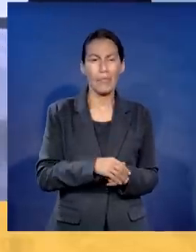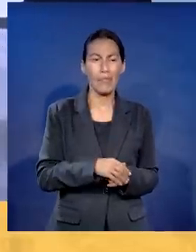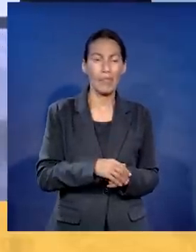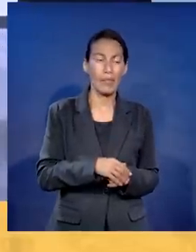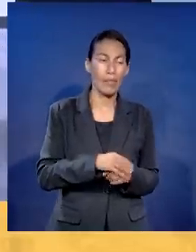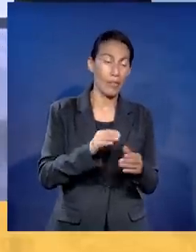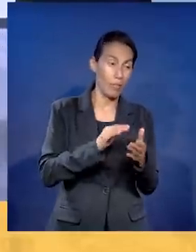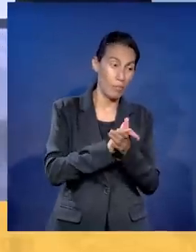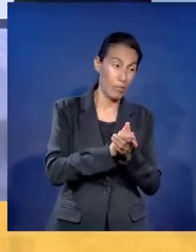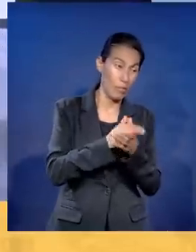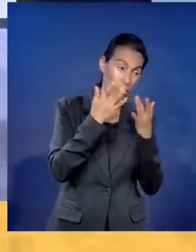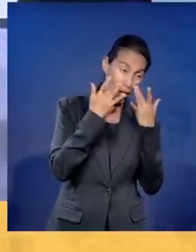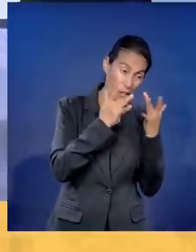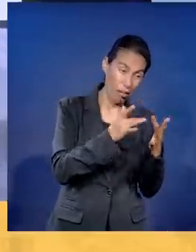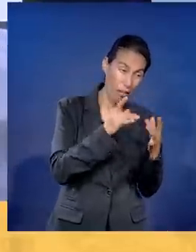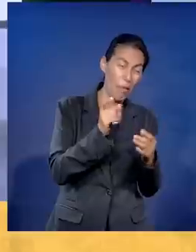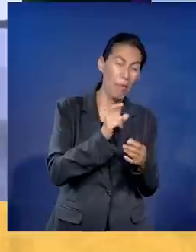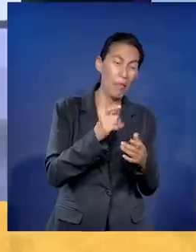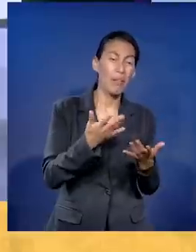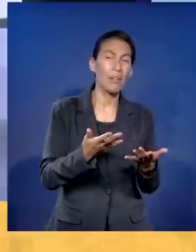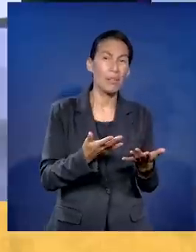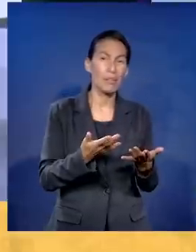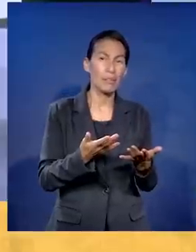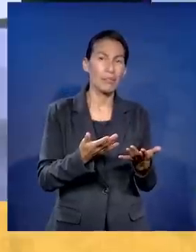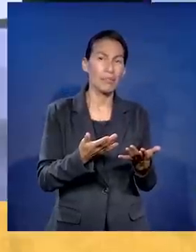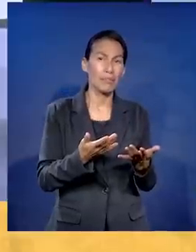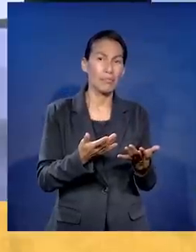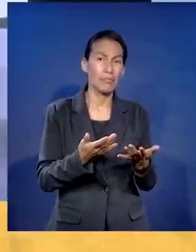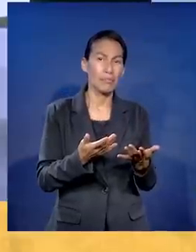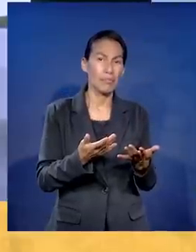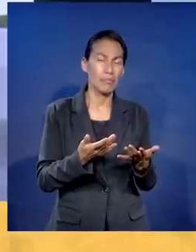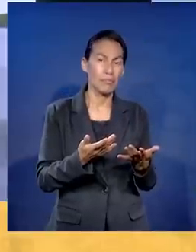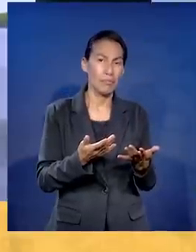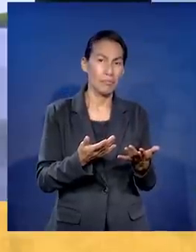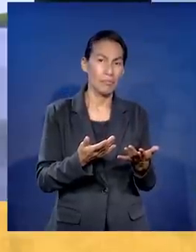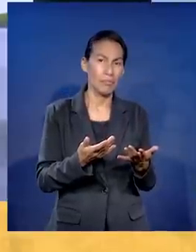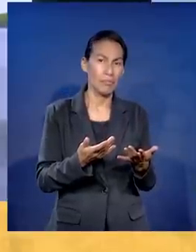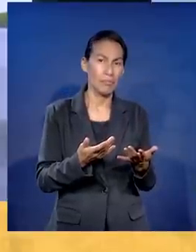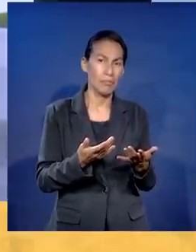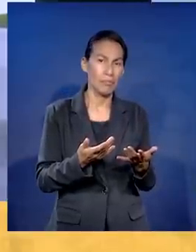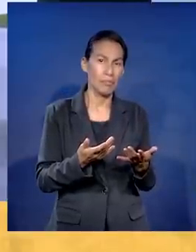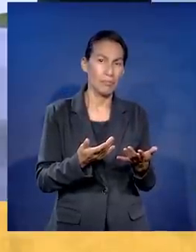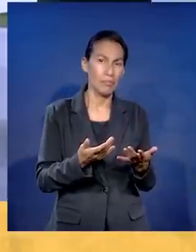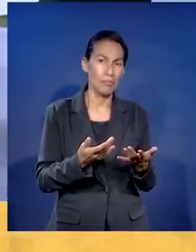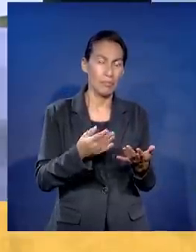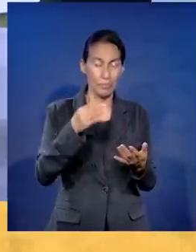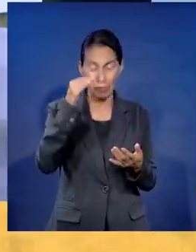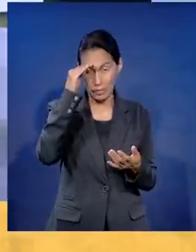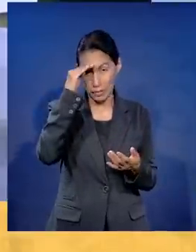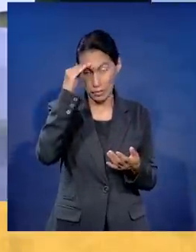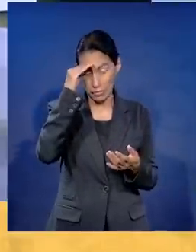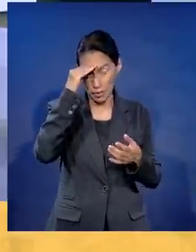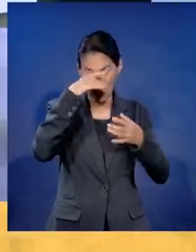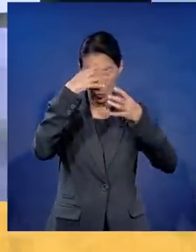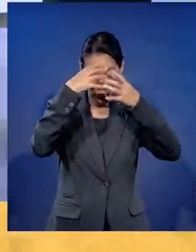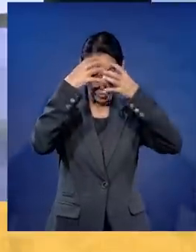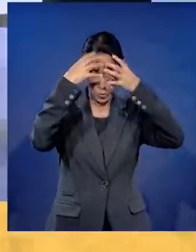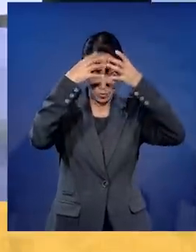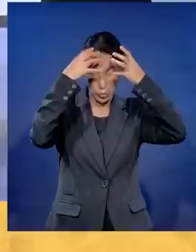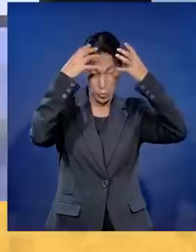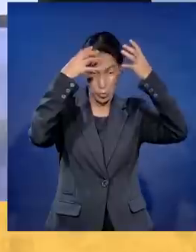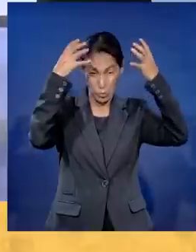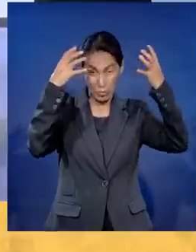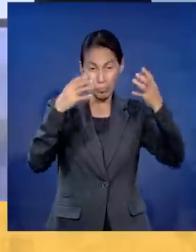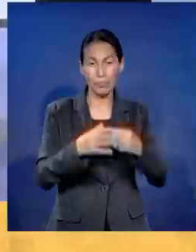se ponen bien Cuánto tiene que tu esposa te rechaza etcétera etcétera no sigo porque hay niños y es horario familiar pero